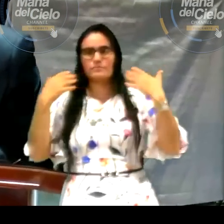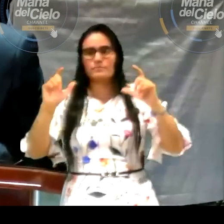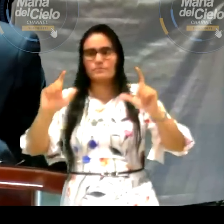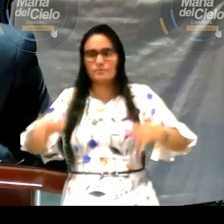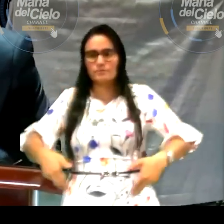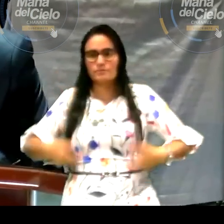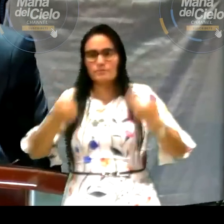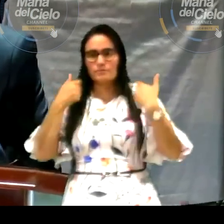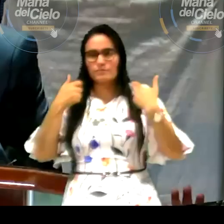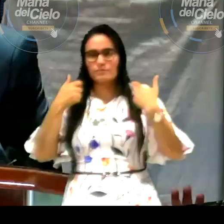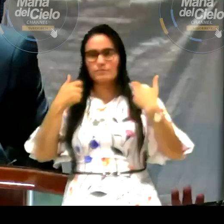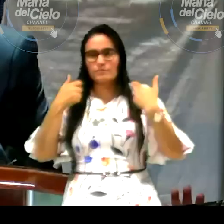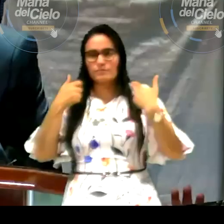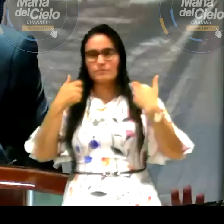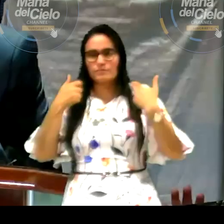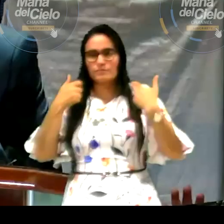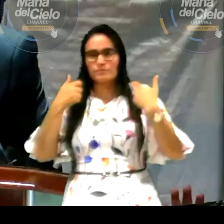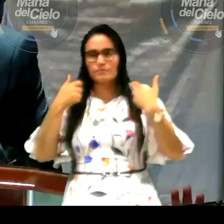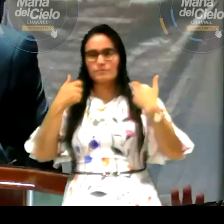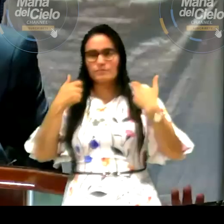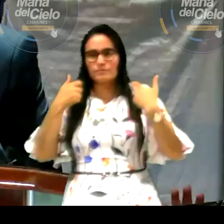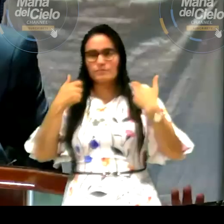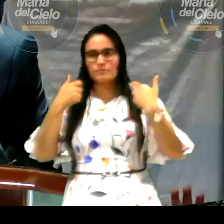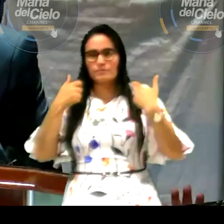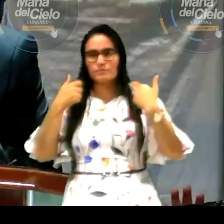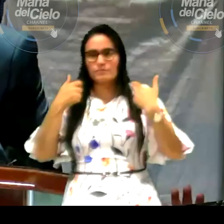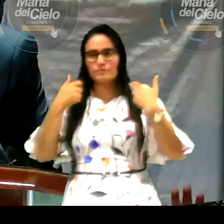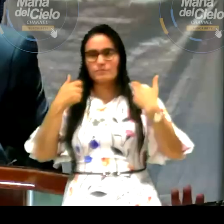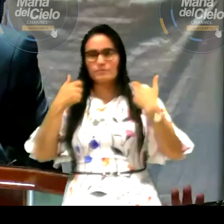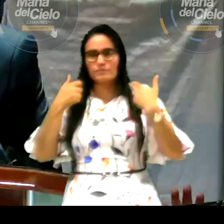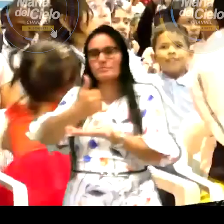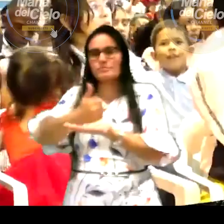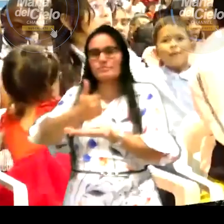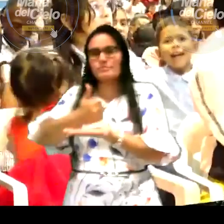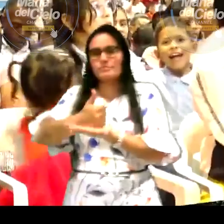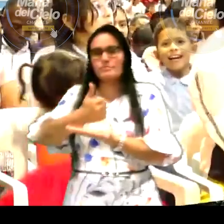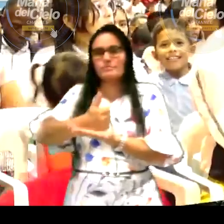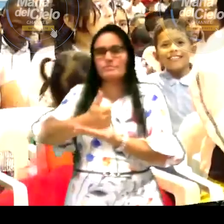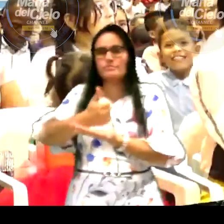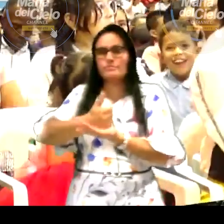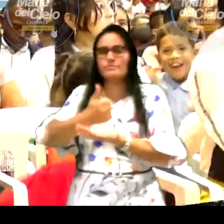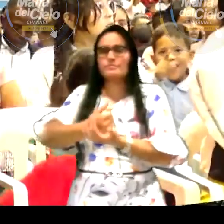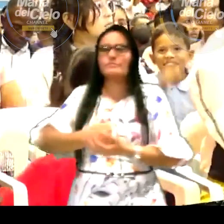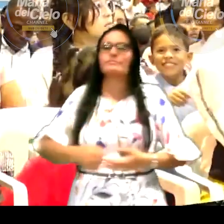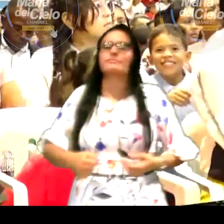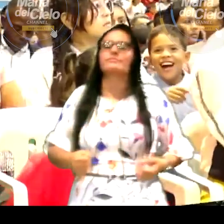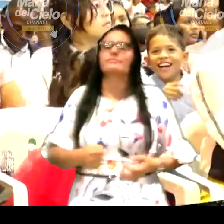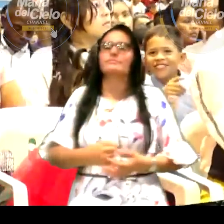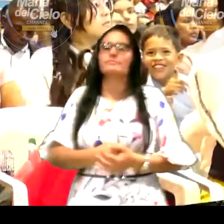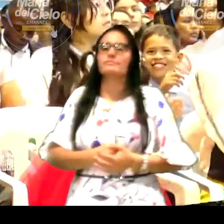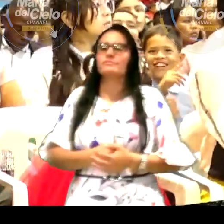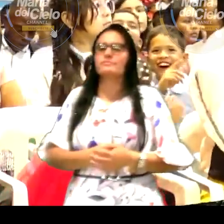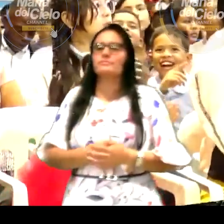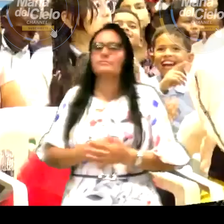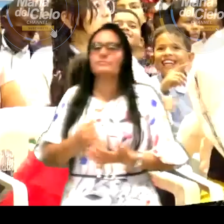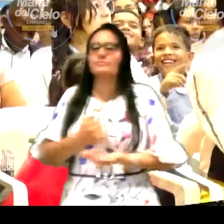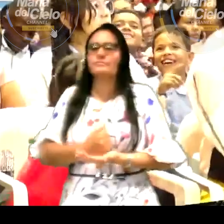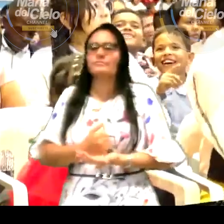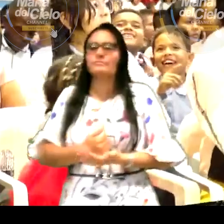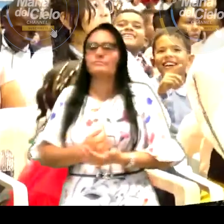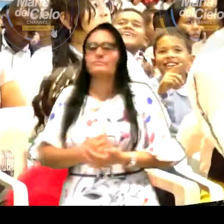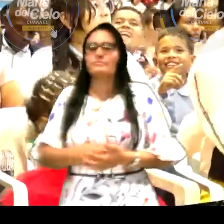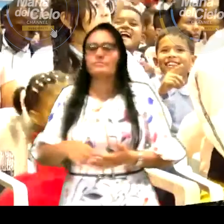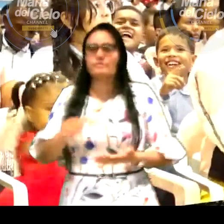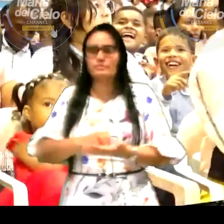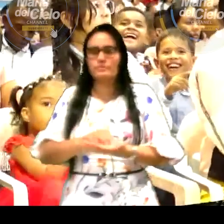Alguien que lo crea, que diga amén. No digas: no tengo quien me meta al estanque, no tengo quien me dé